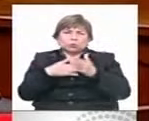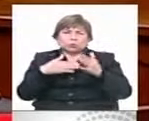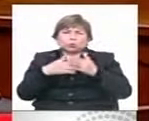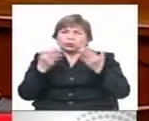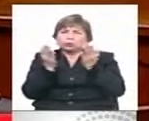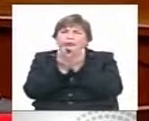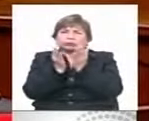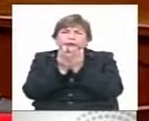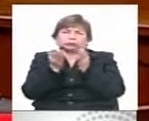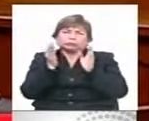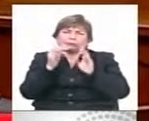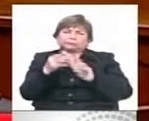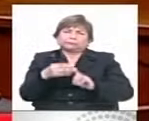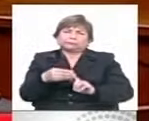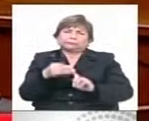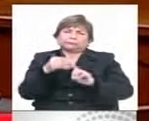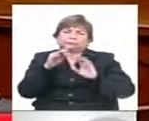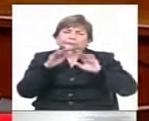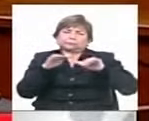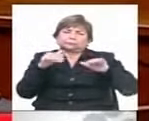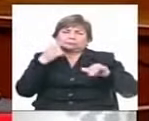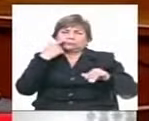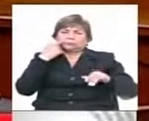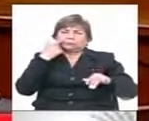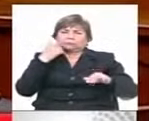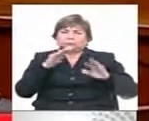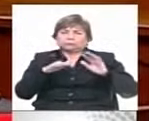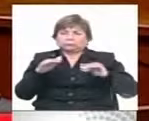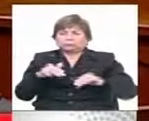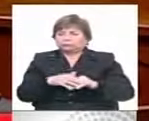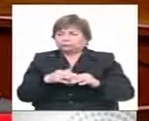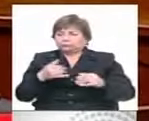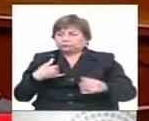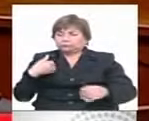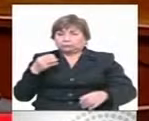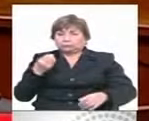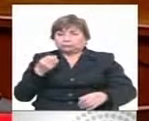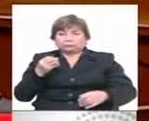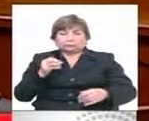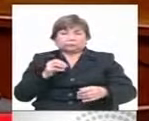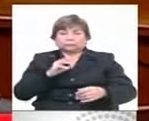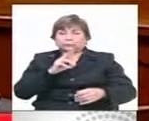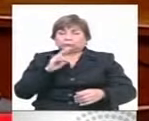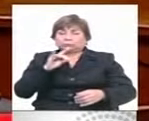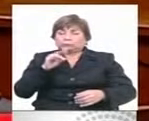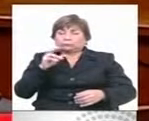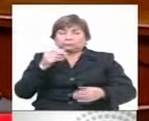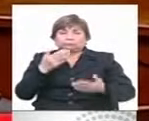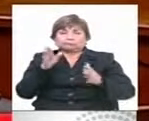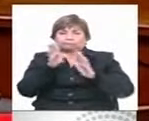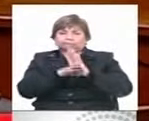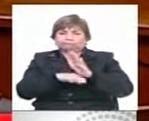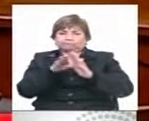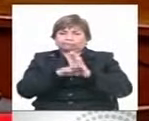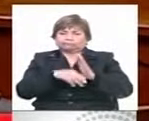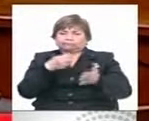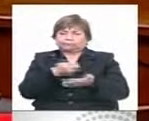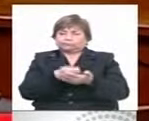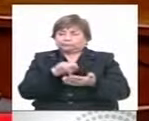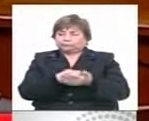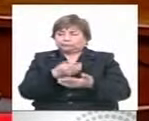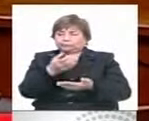educativas, especialmente para niños, niñas, adolescentes y jóvenes de sectores rurales y de menos recursos